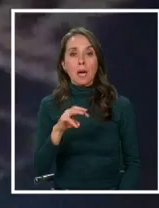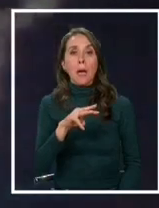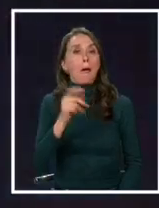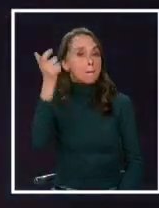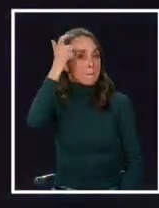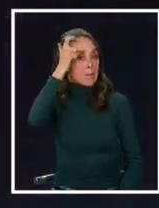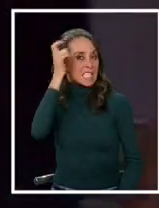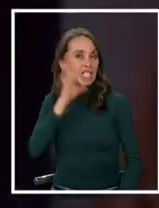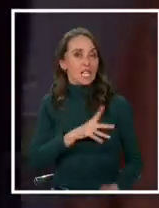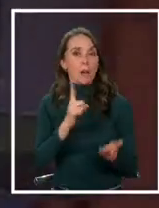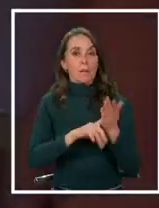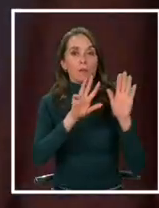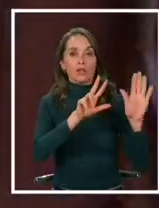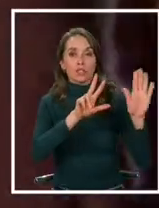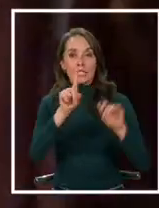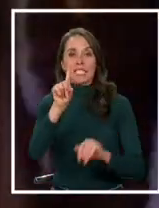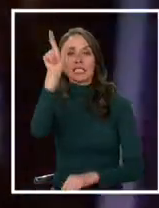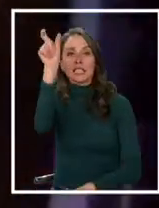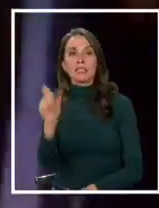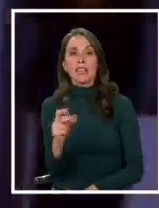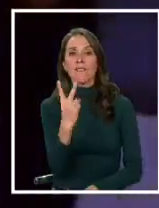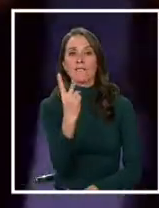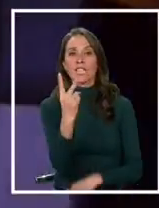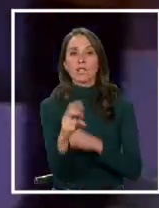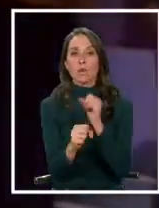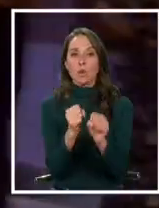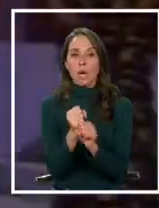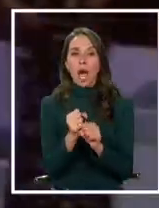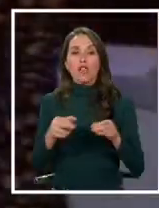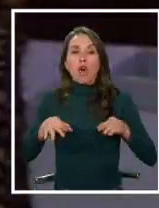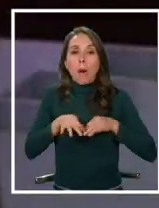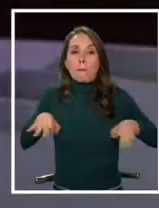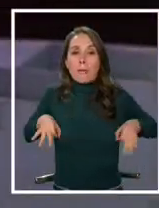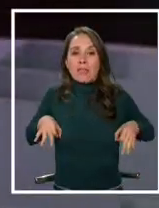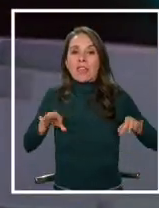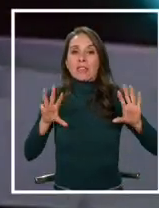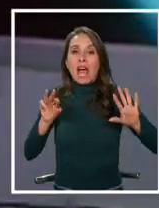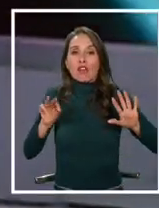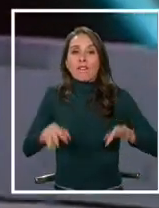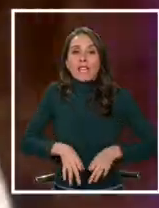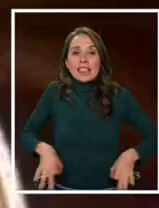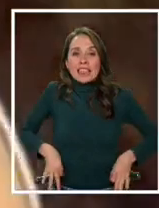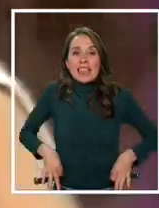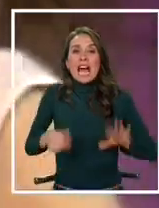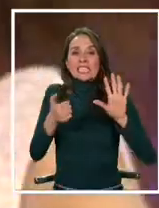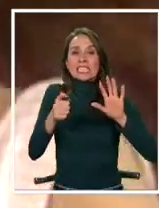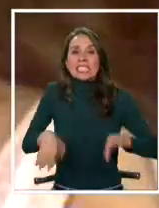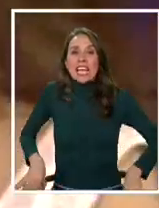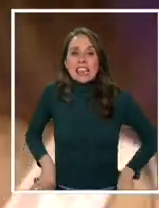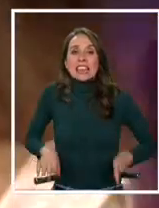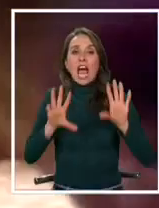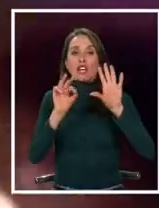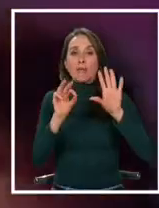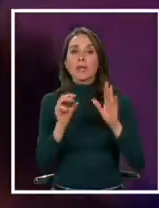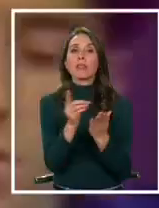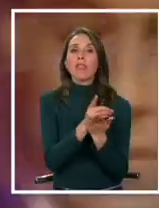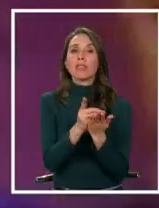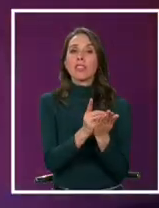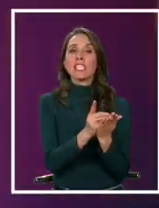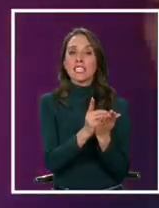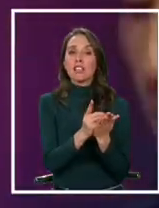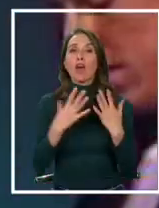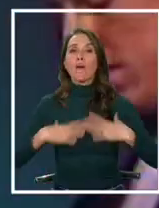1987 tiene 21 años de edad sus medidas 90 60 90 diseñadora de vestuario